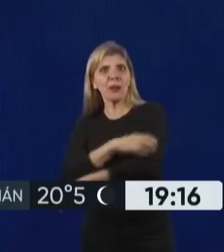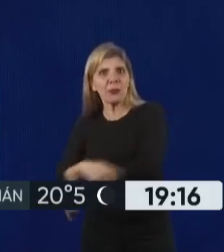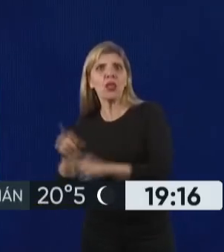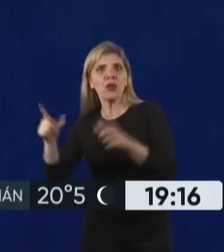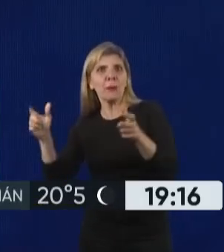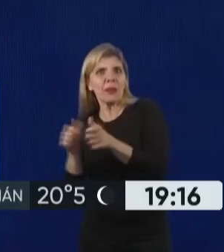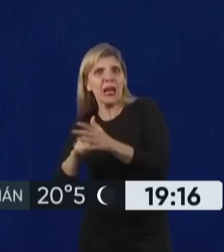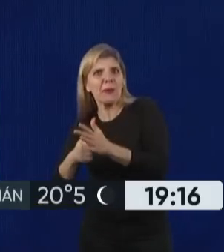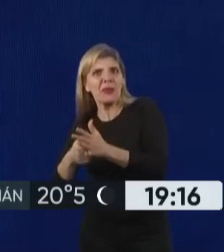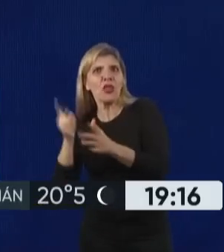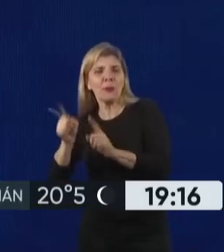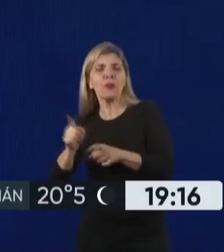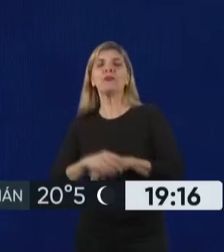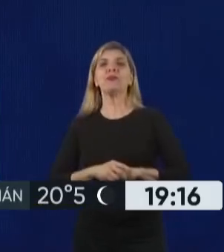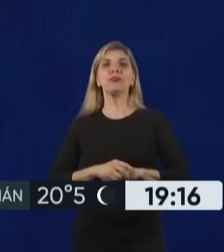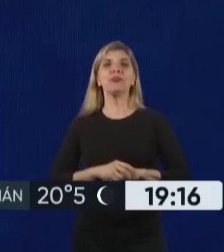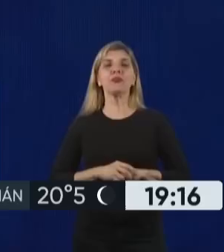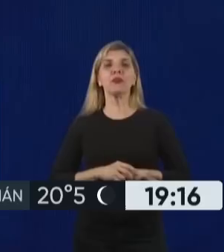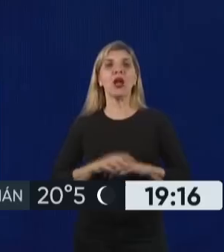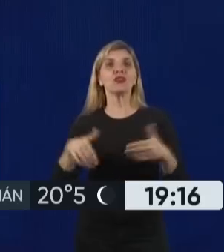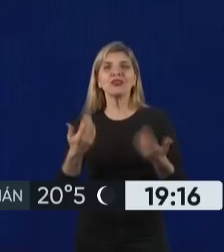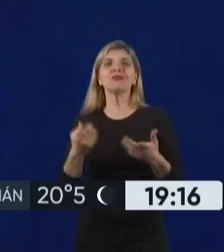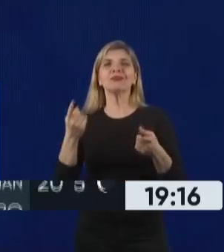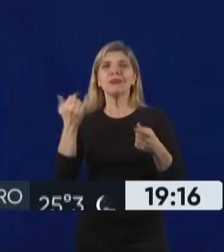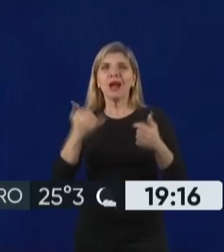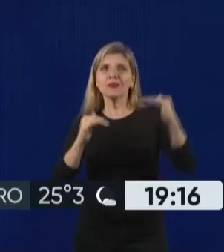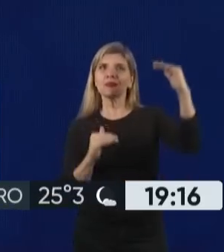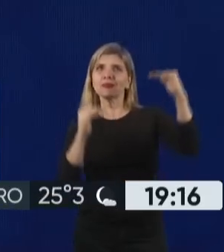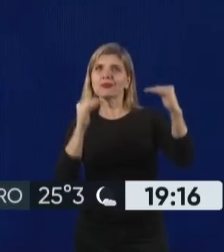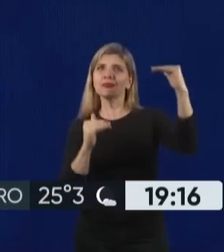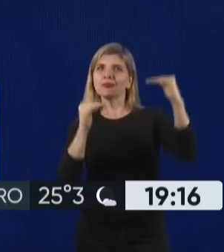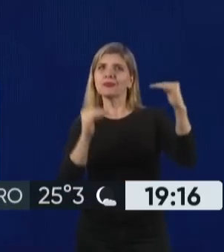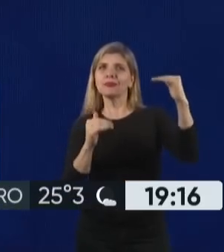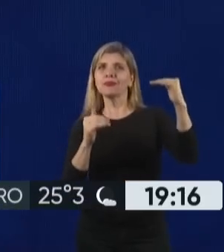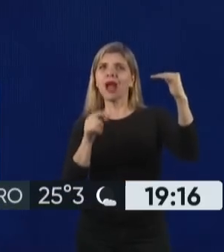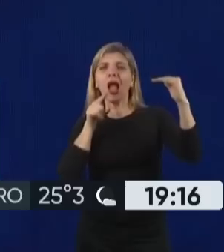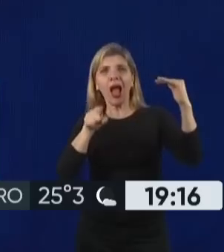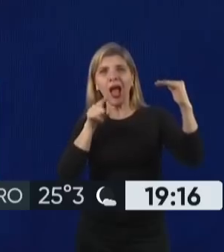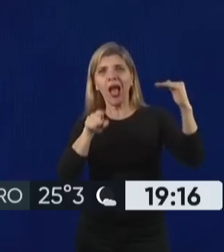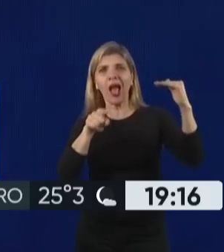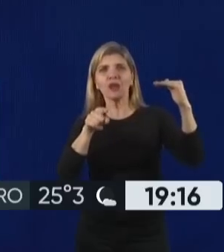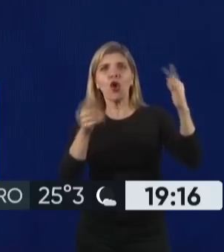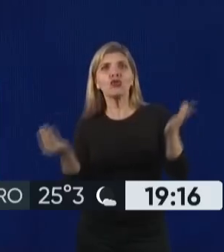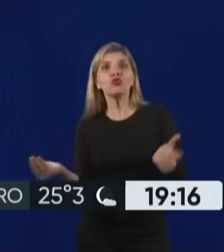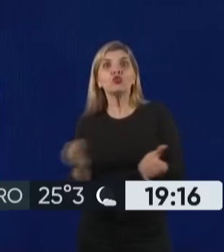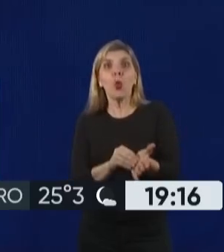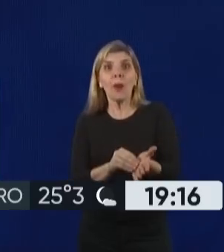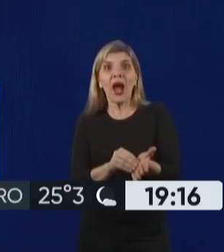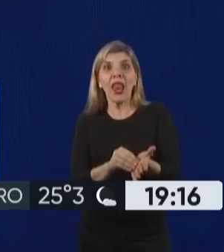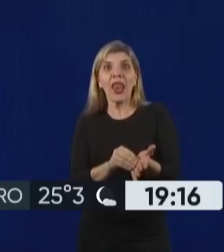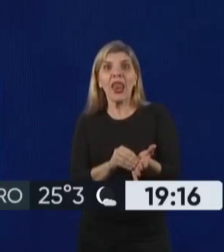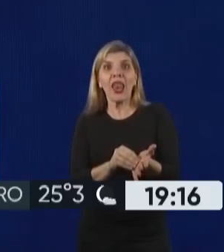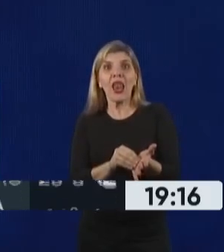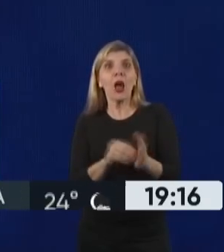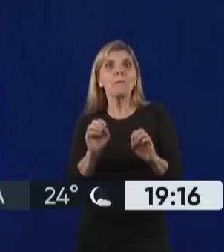entramado institucional que permite la convergencia. Y si ustedes a eso le suman